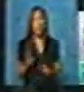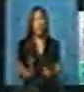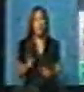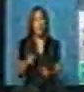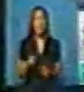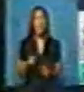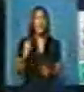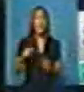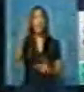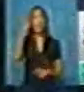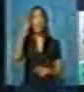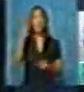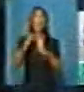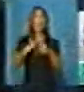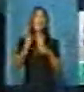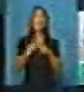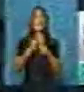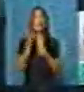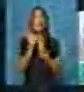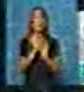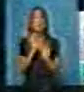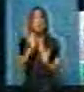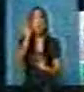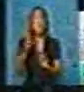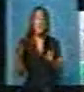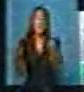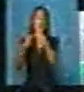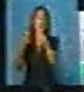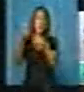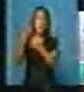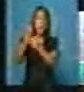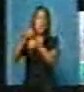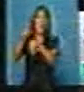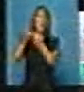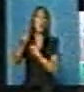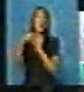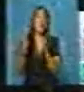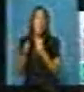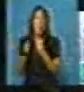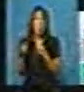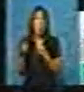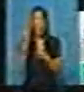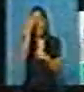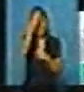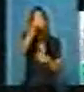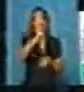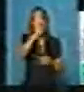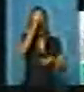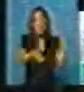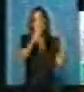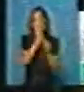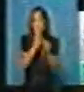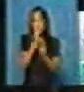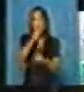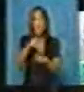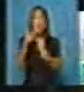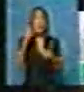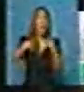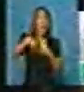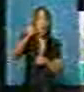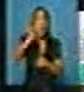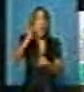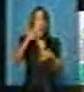más políticamente en lo que pasa en el sindicato y no en la obra social. Por eso seguramente en estos días, ya hacia el lunes que